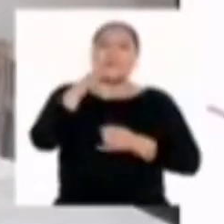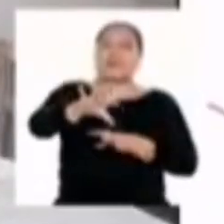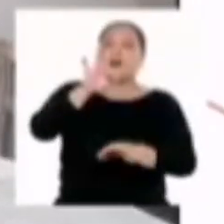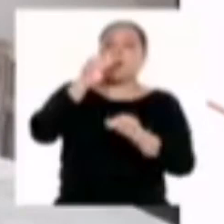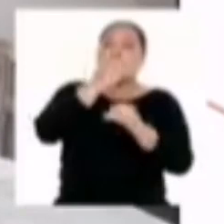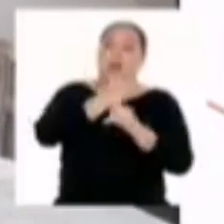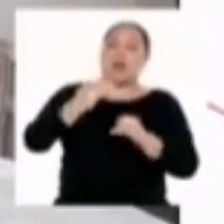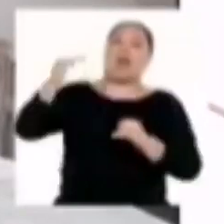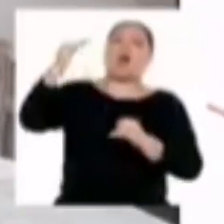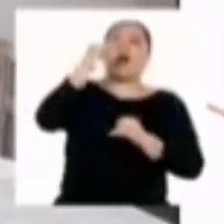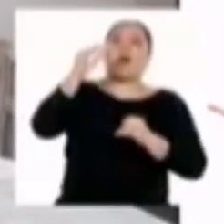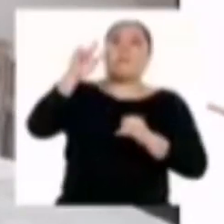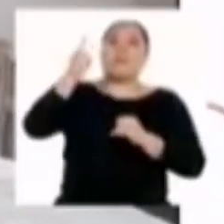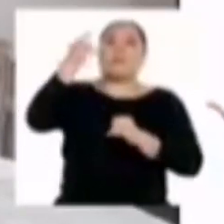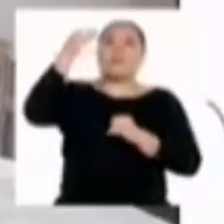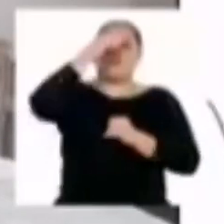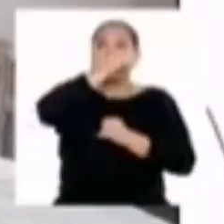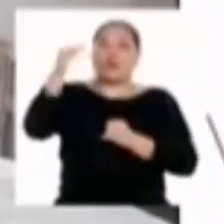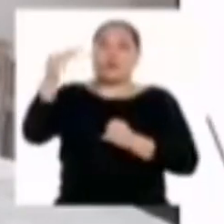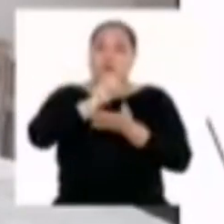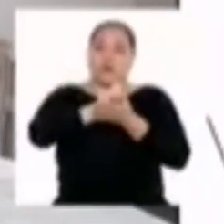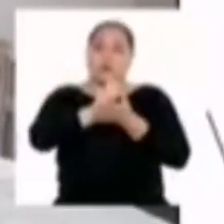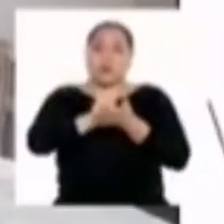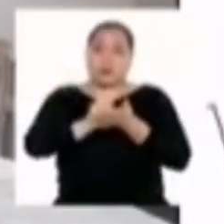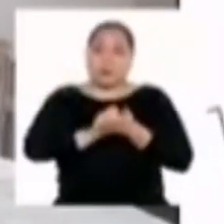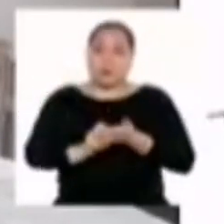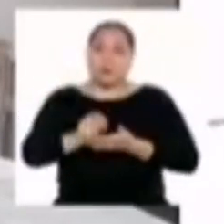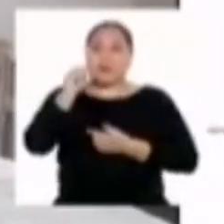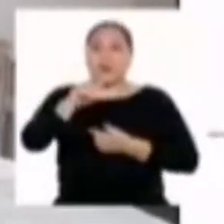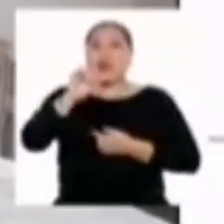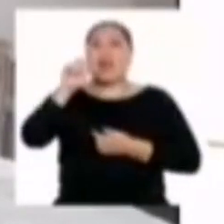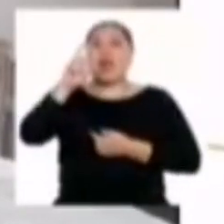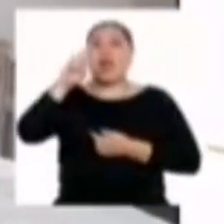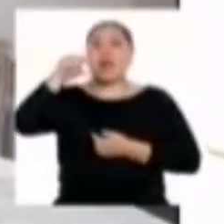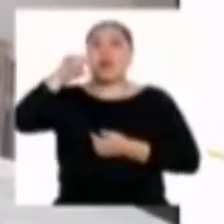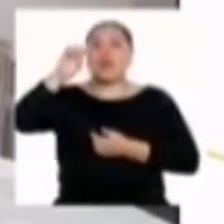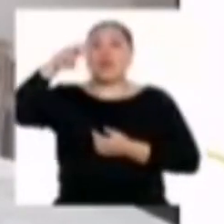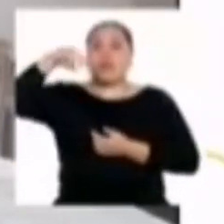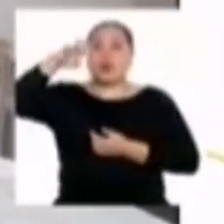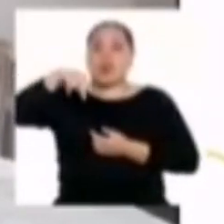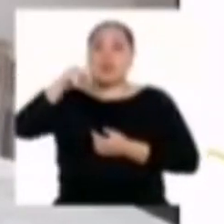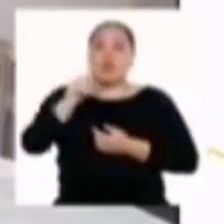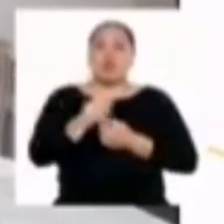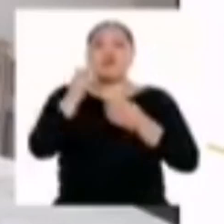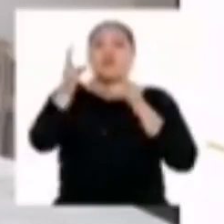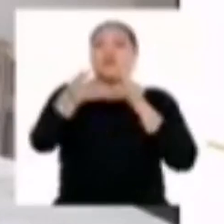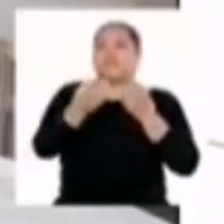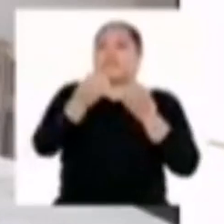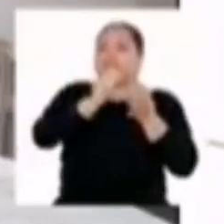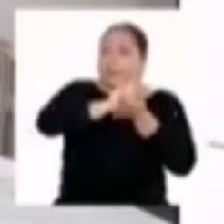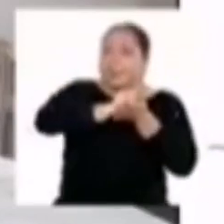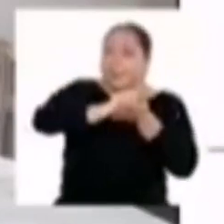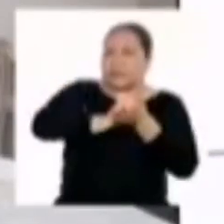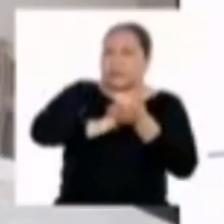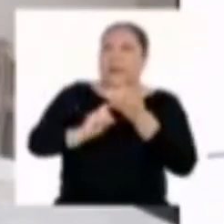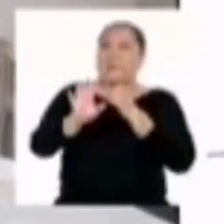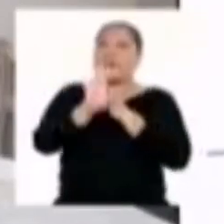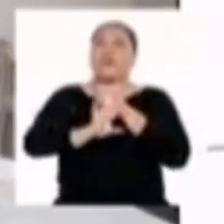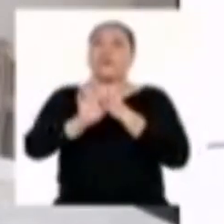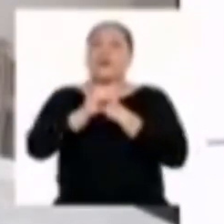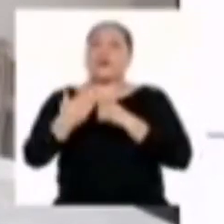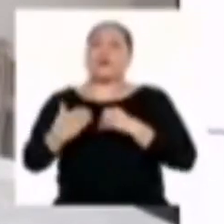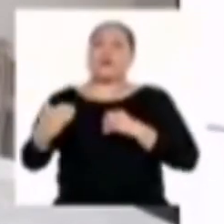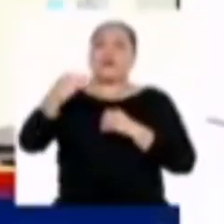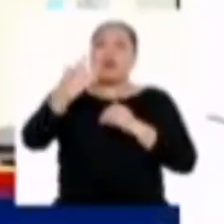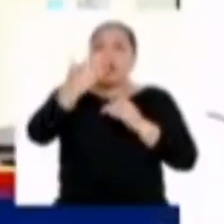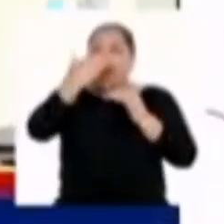al principio del texto argumentativo. Y los argumentos son los datos que defienden a la tesis y siempre se encuentra antes de